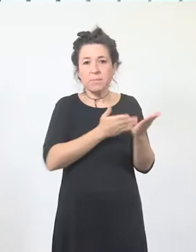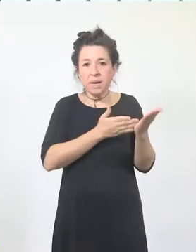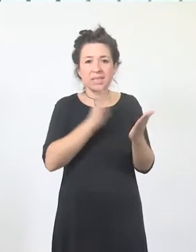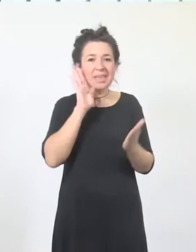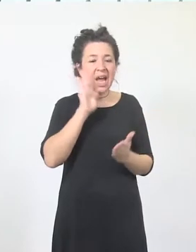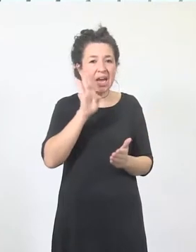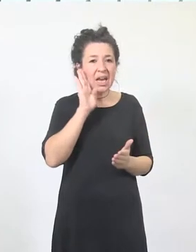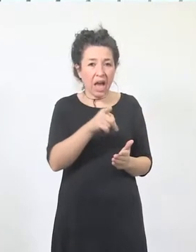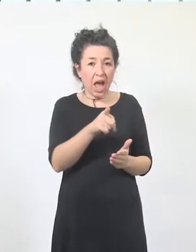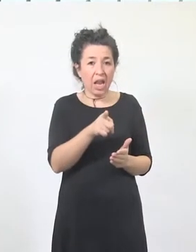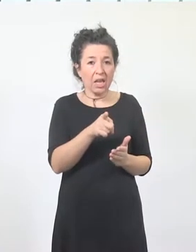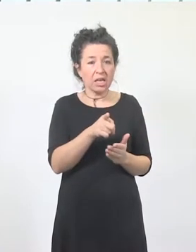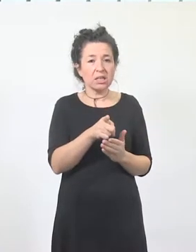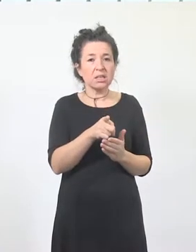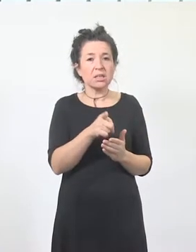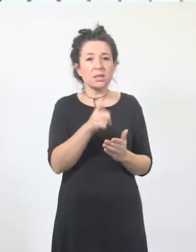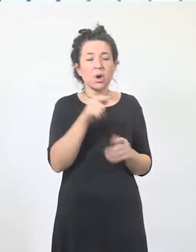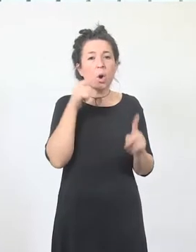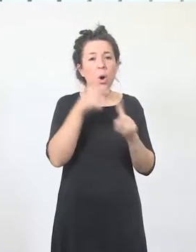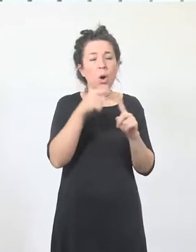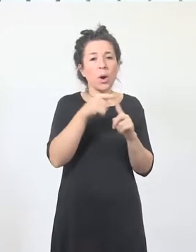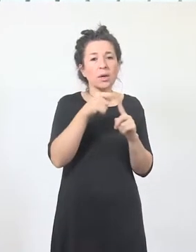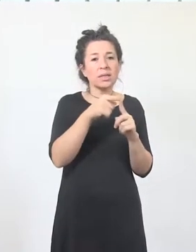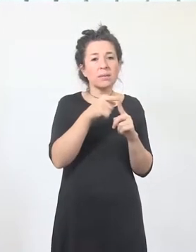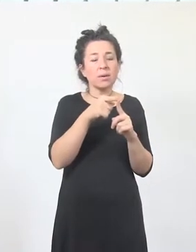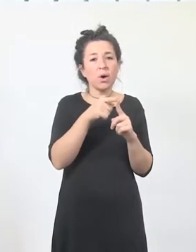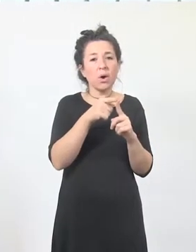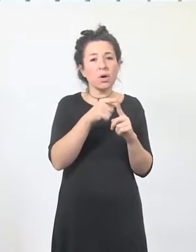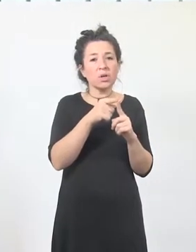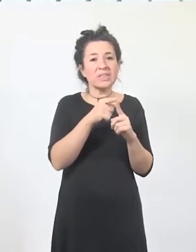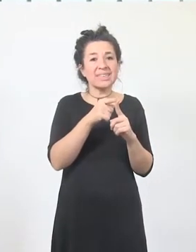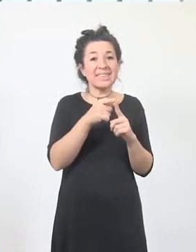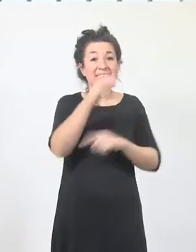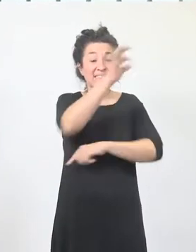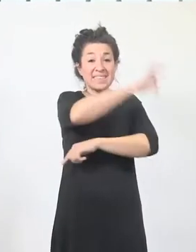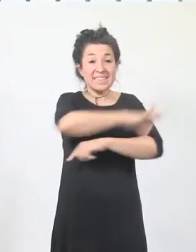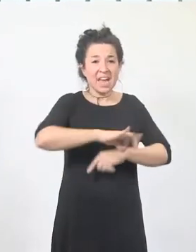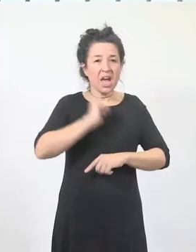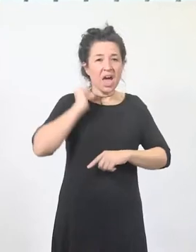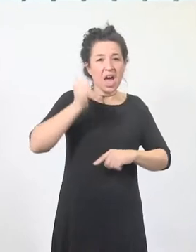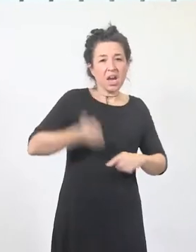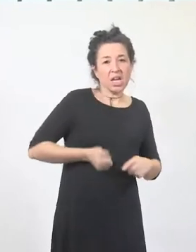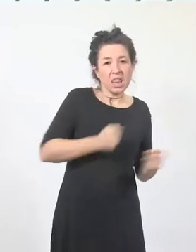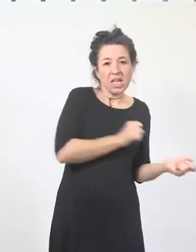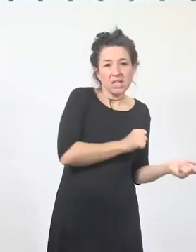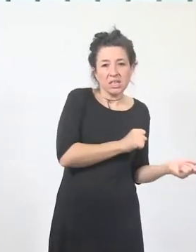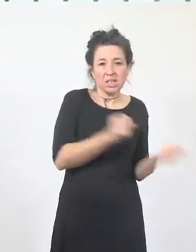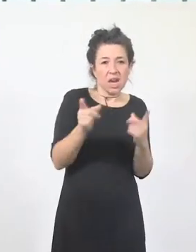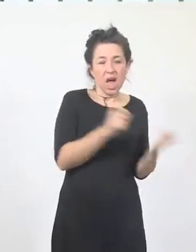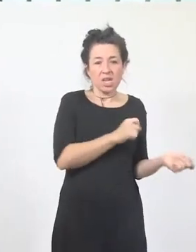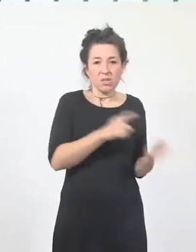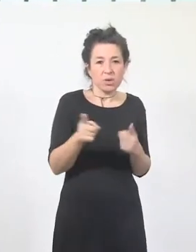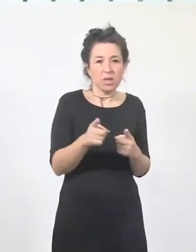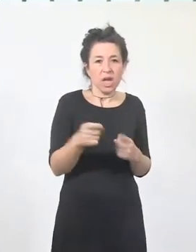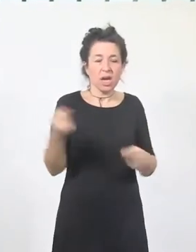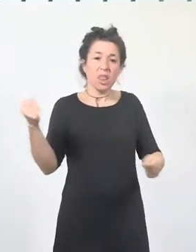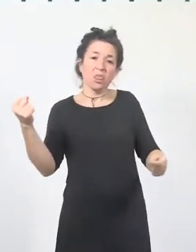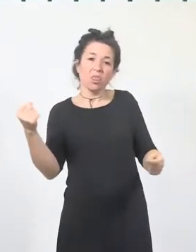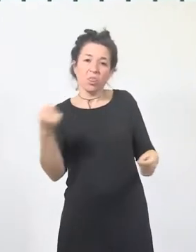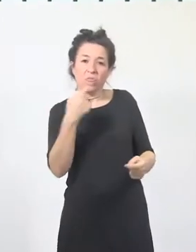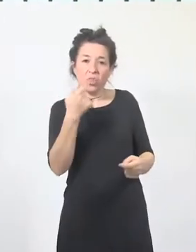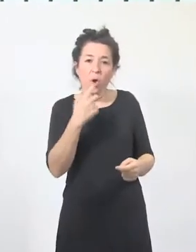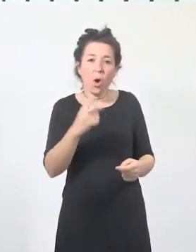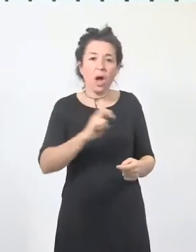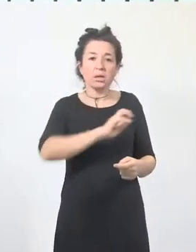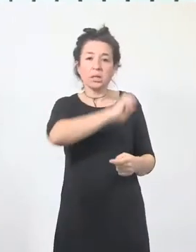brecha ilegal, hizo Marruecos para transportar las riquezas del Sahara, drogas y todos esos